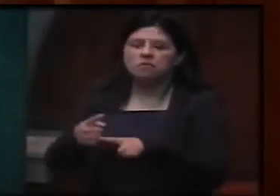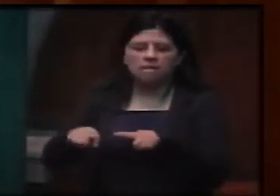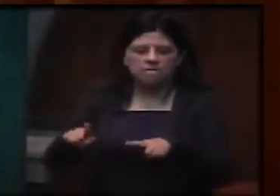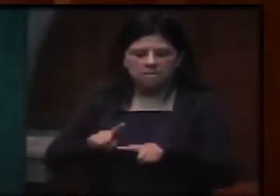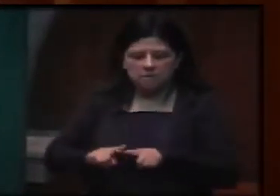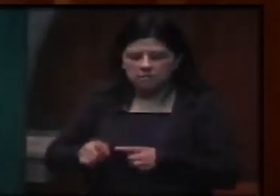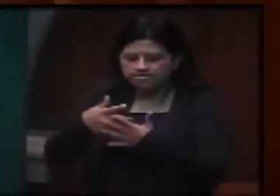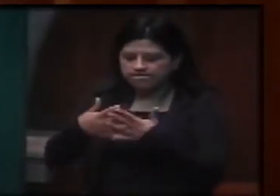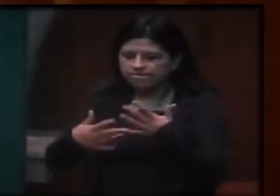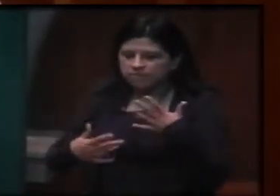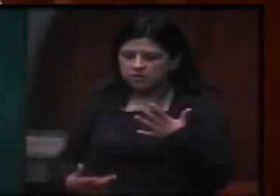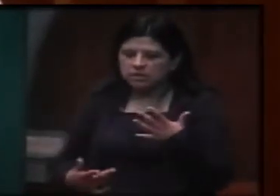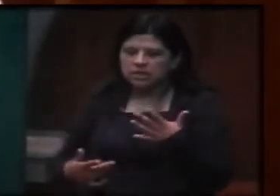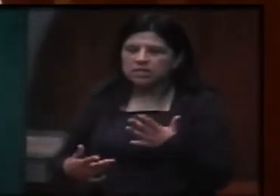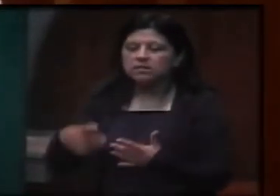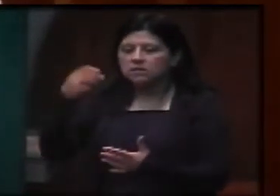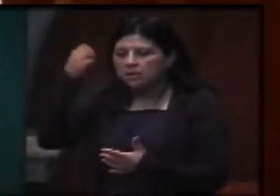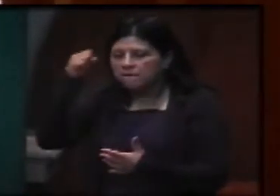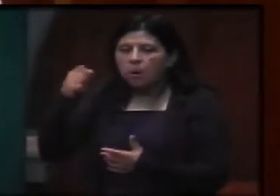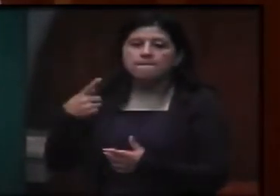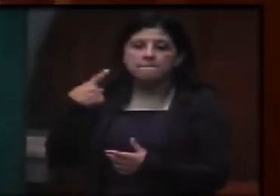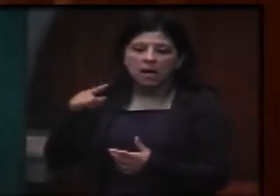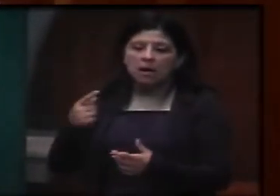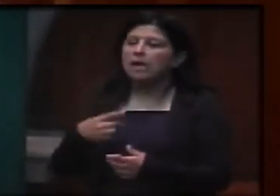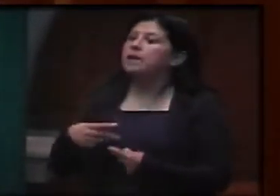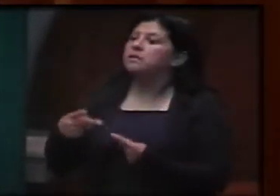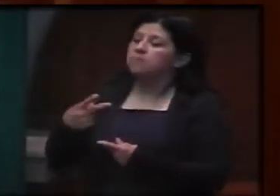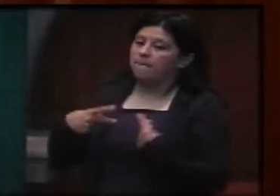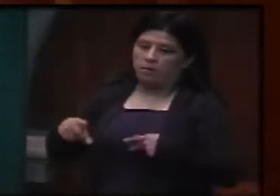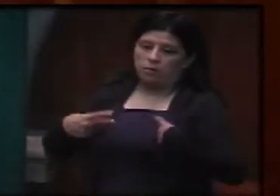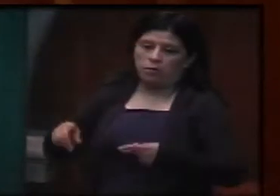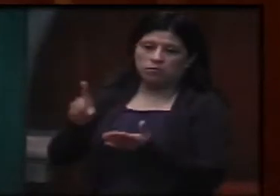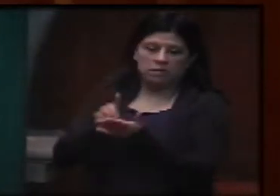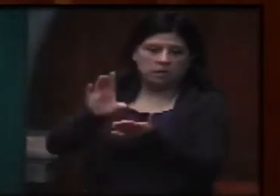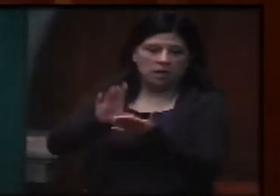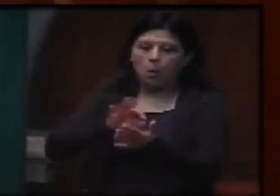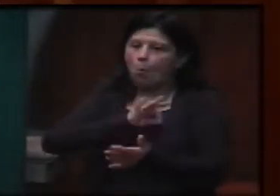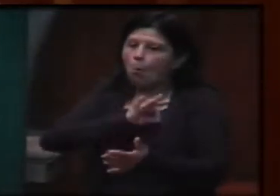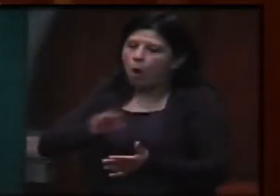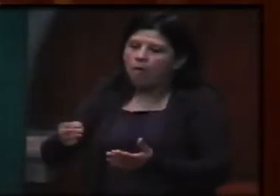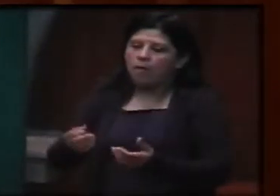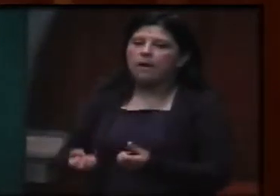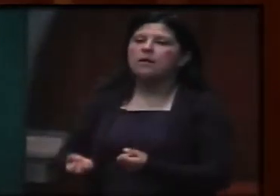personas con discapacidad puedan utilizar y a los que tengan acceso.